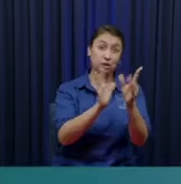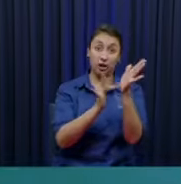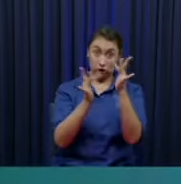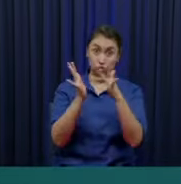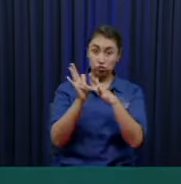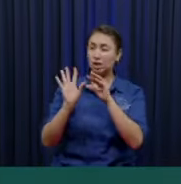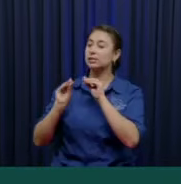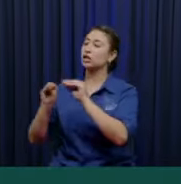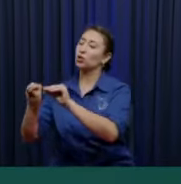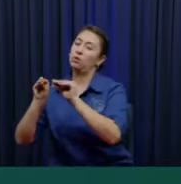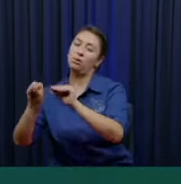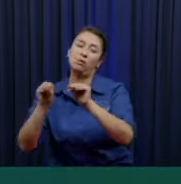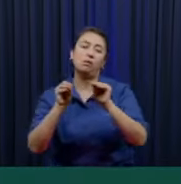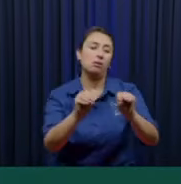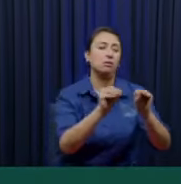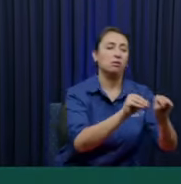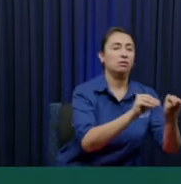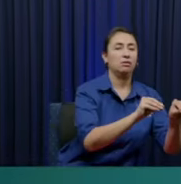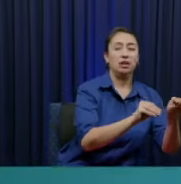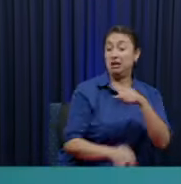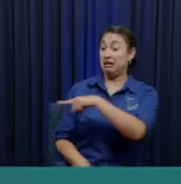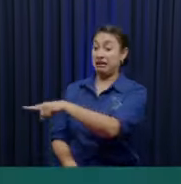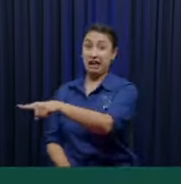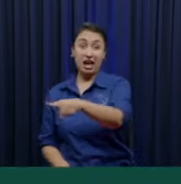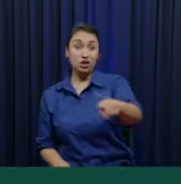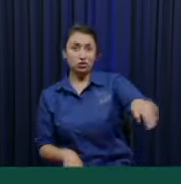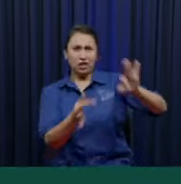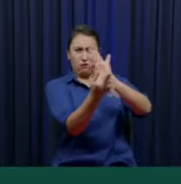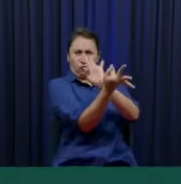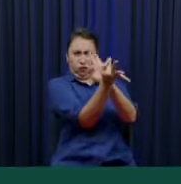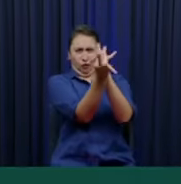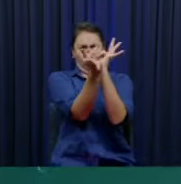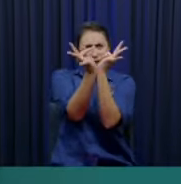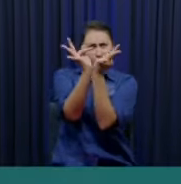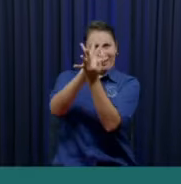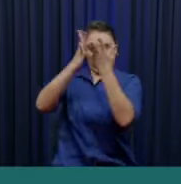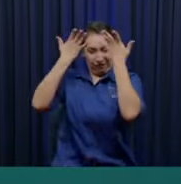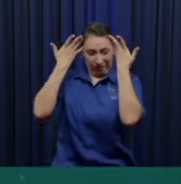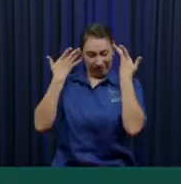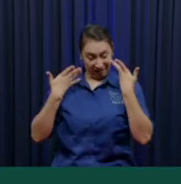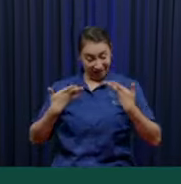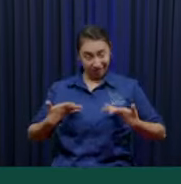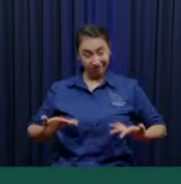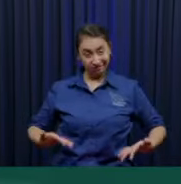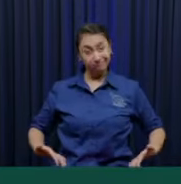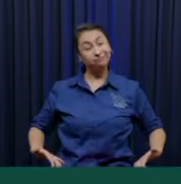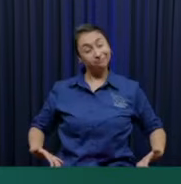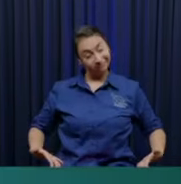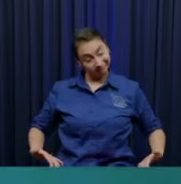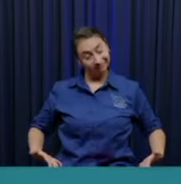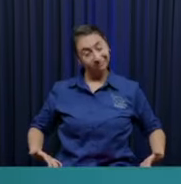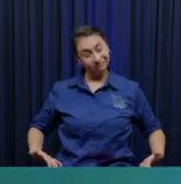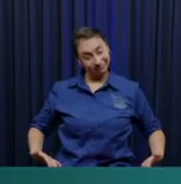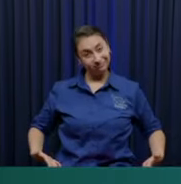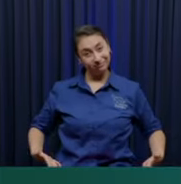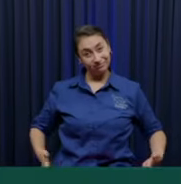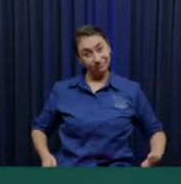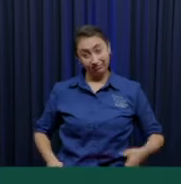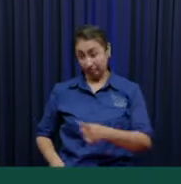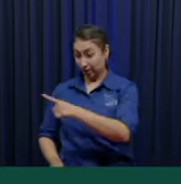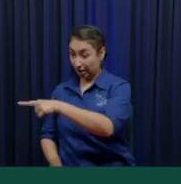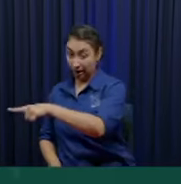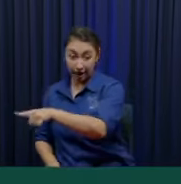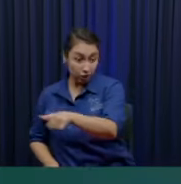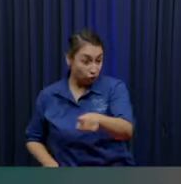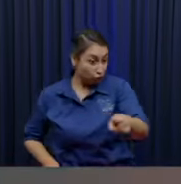dice, no, ahora los voy a cambiar. Ustedes van a ser, los voy a pasar de pescadores de animalitos que están en el